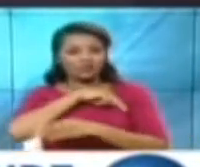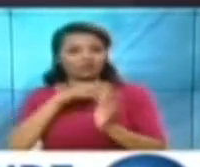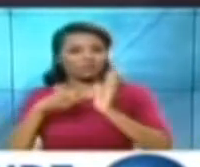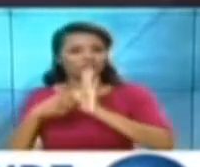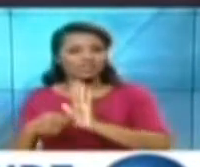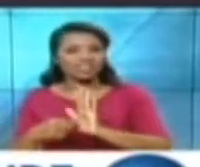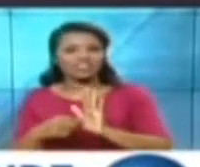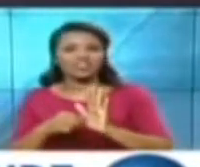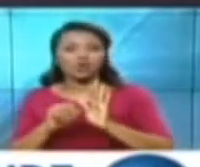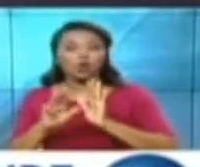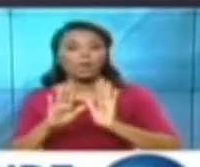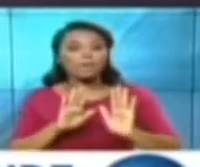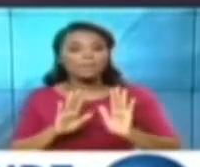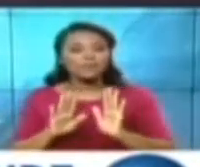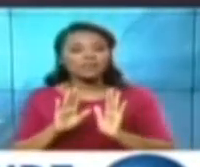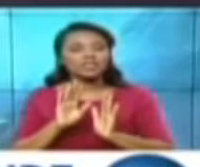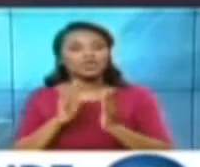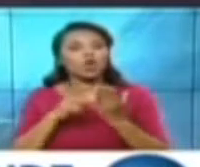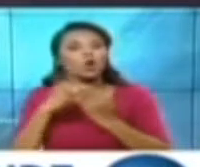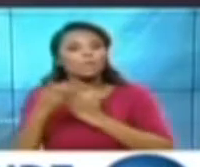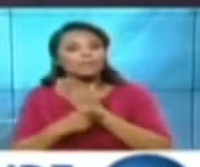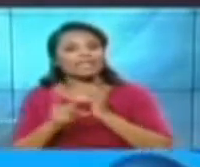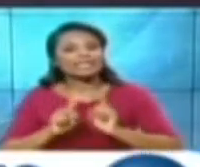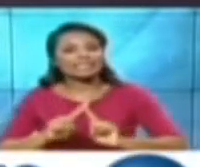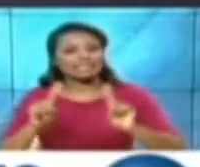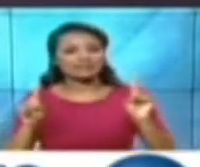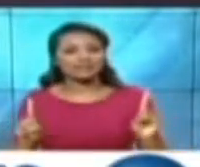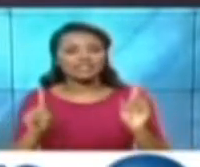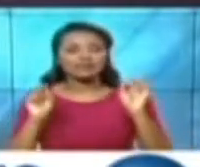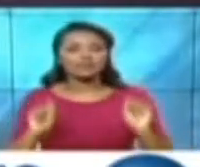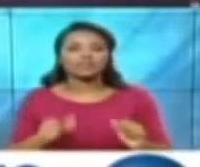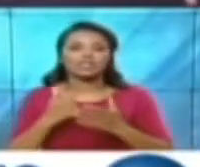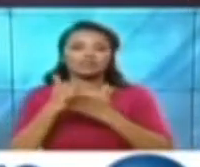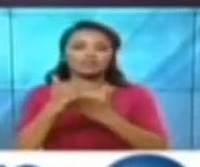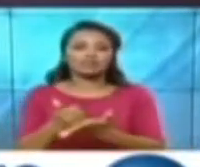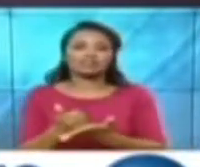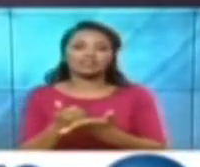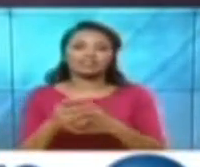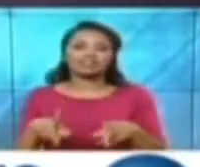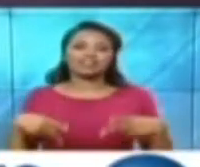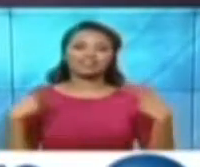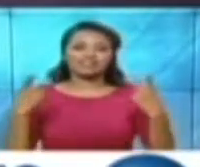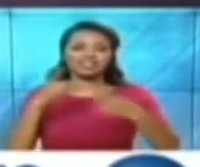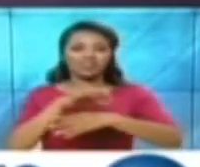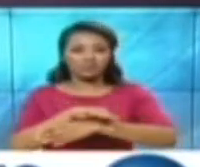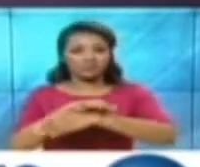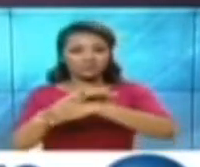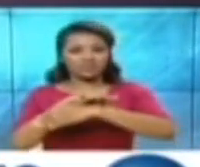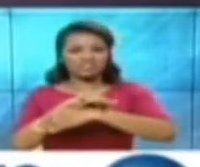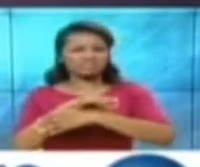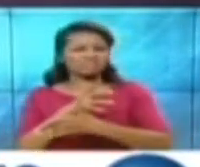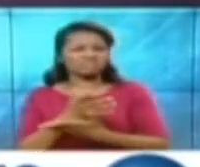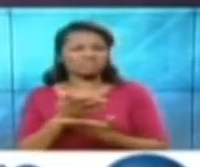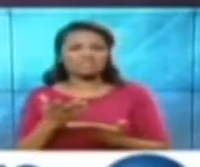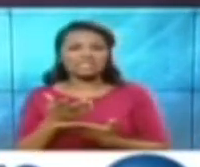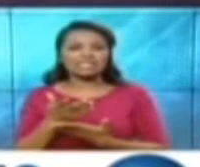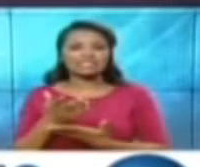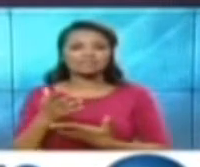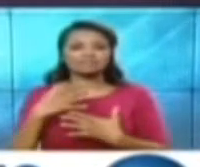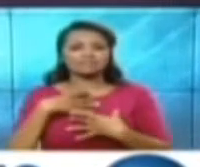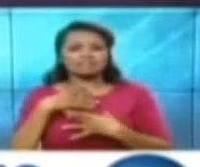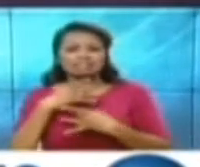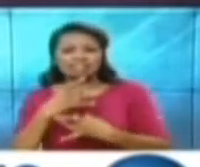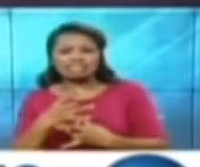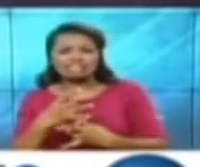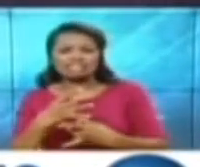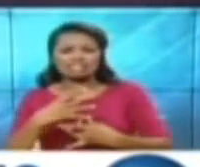modelo que en realidad dignifica la vida humana que no responda a los intereses de los